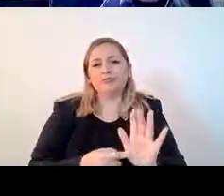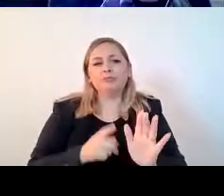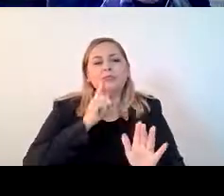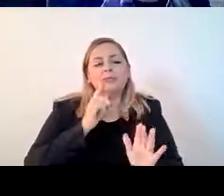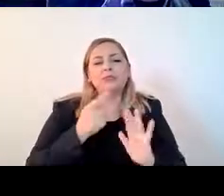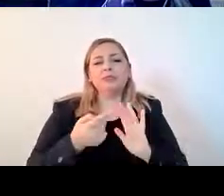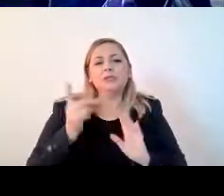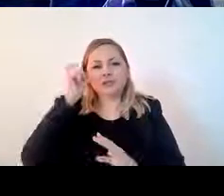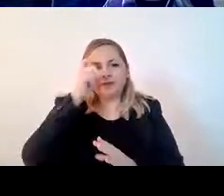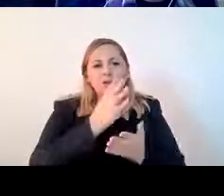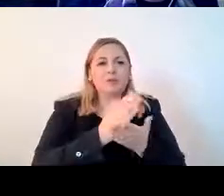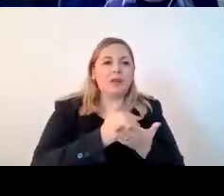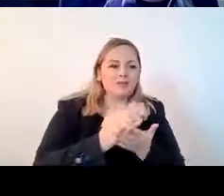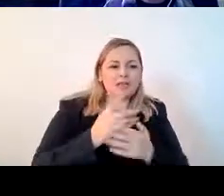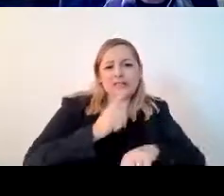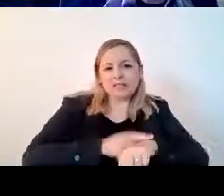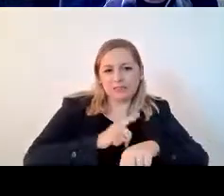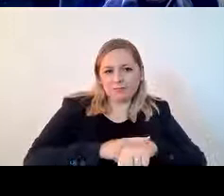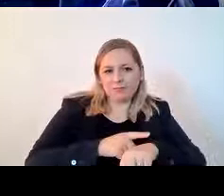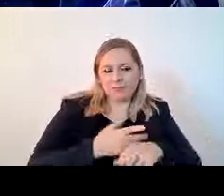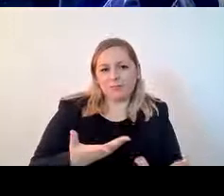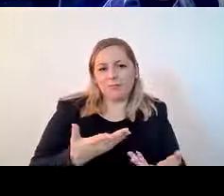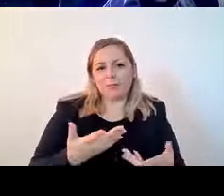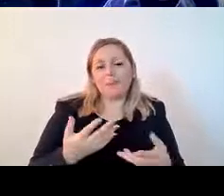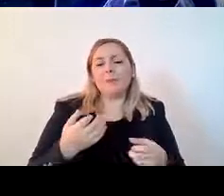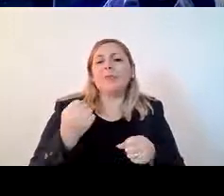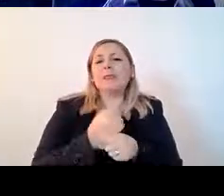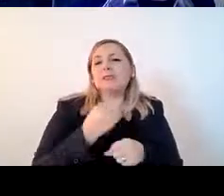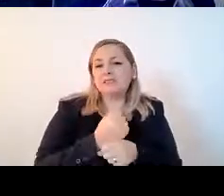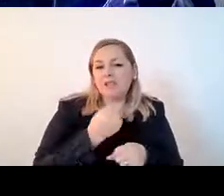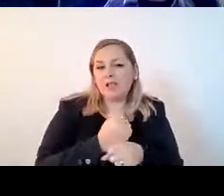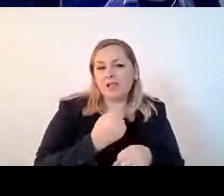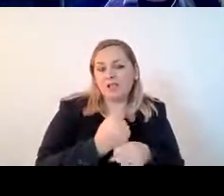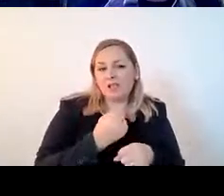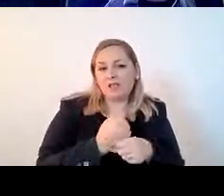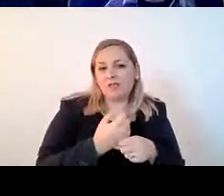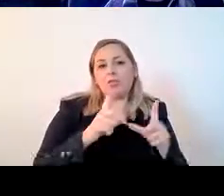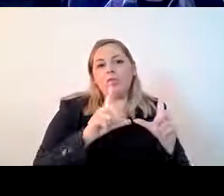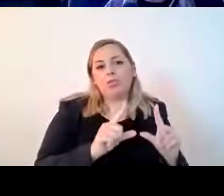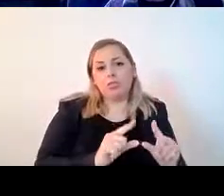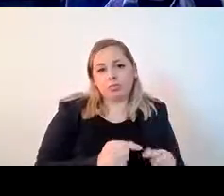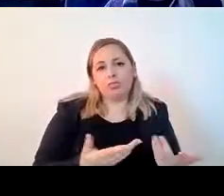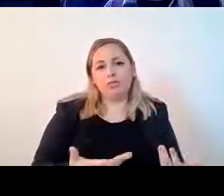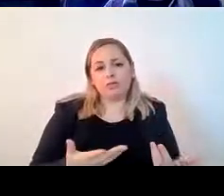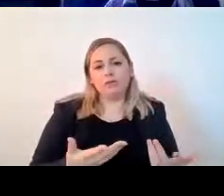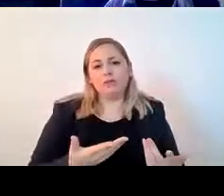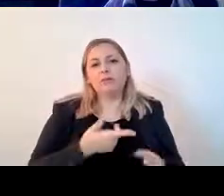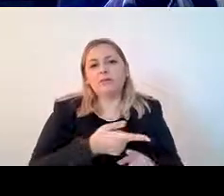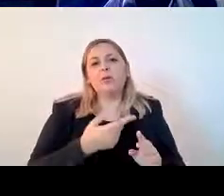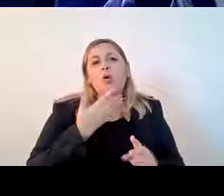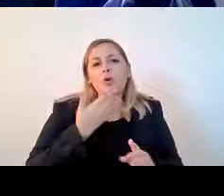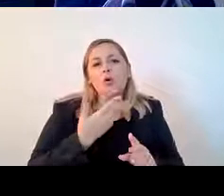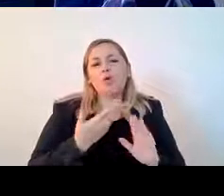dificultades con la planificación y manejo del tiempo, el rendimiento en su trabajo se advierte disminuido con dificultades